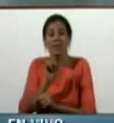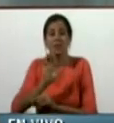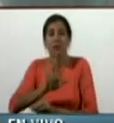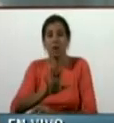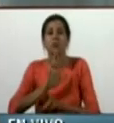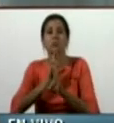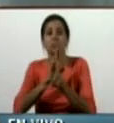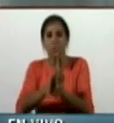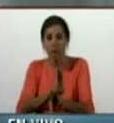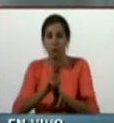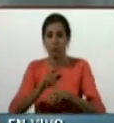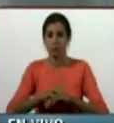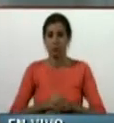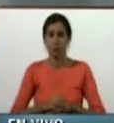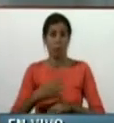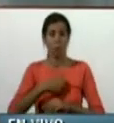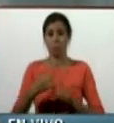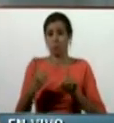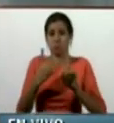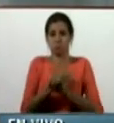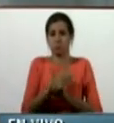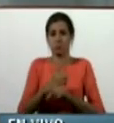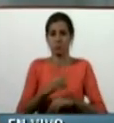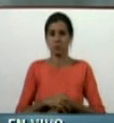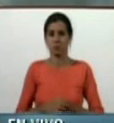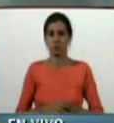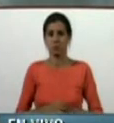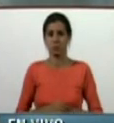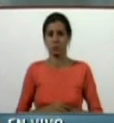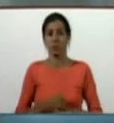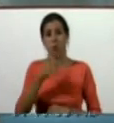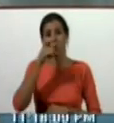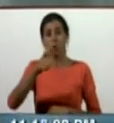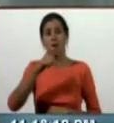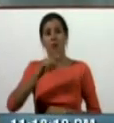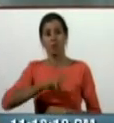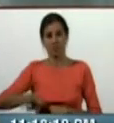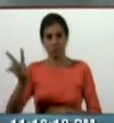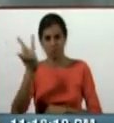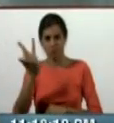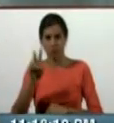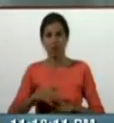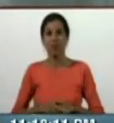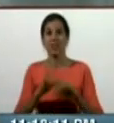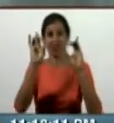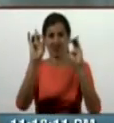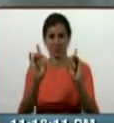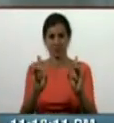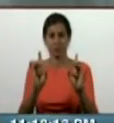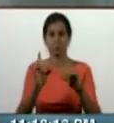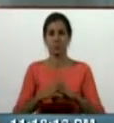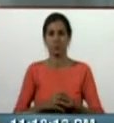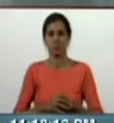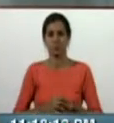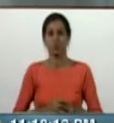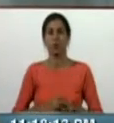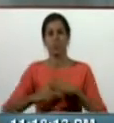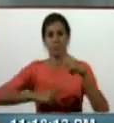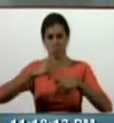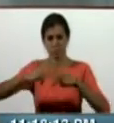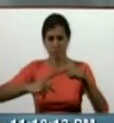resultados irreversibles que el pueblo de Venezuela ha decidido con este